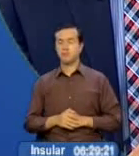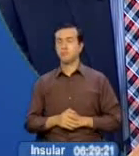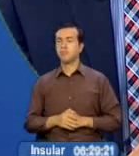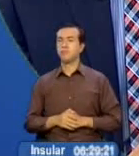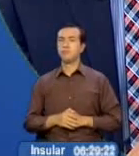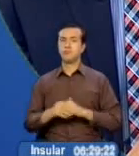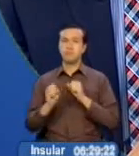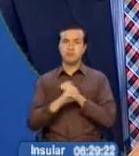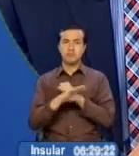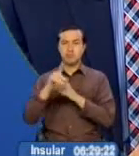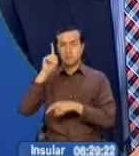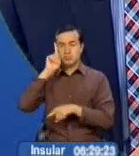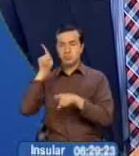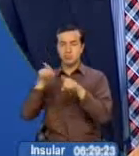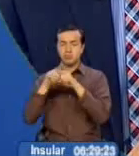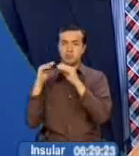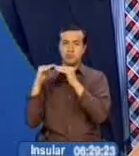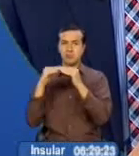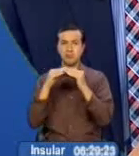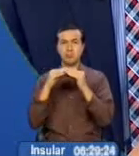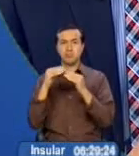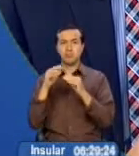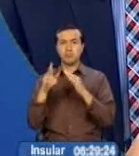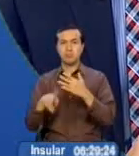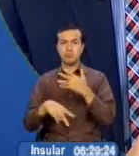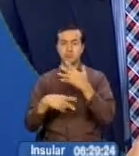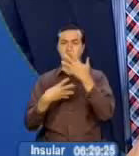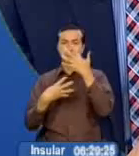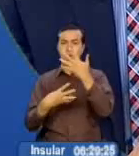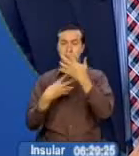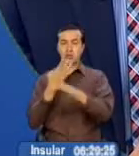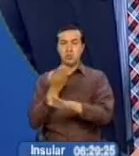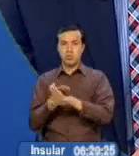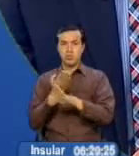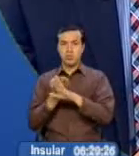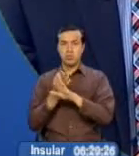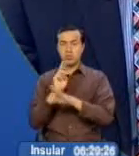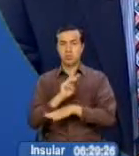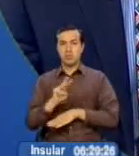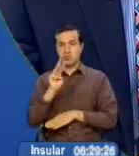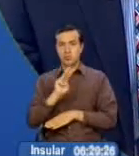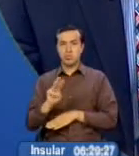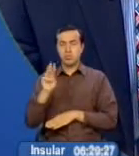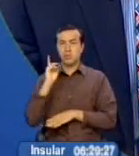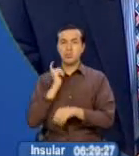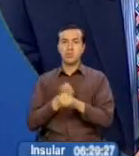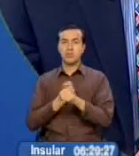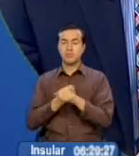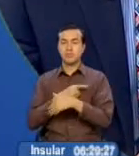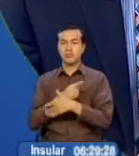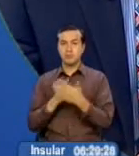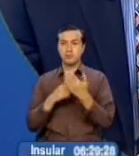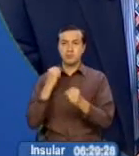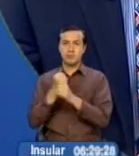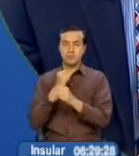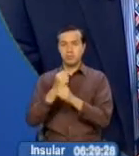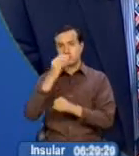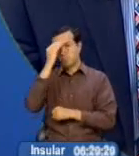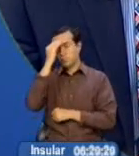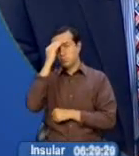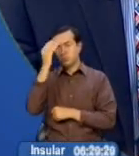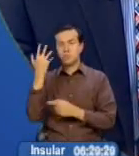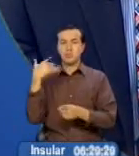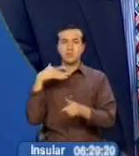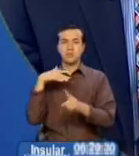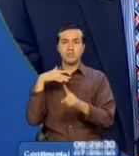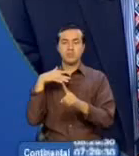La campaña Acuerdo por la Igualdad tiene cerca de 9 propuestas dentro de nuestro sitio web y tienen que ver específicamente con trabajo, educación,